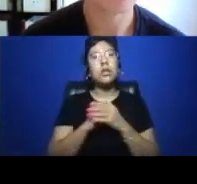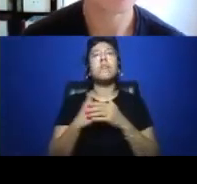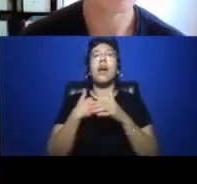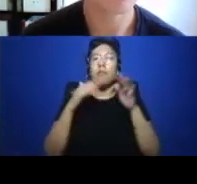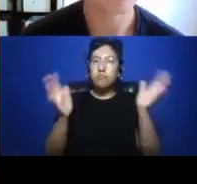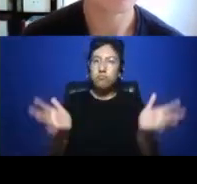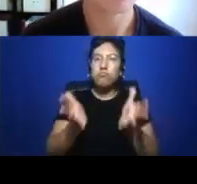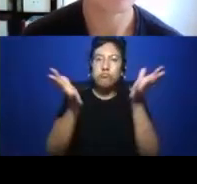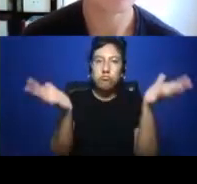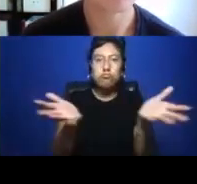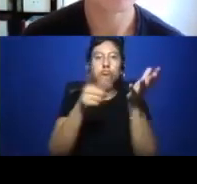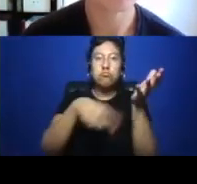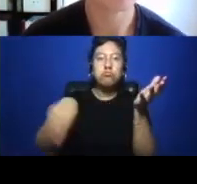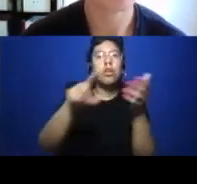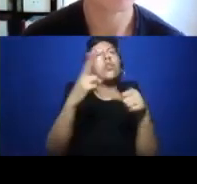Y quiero